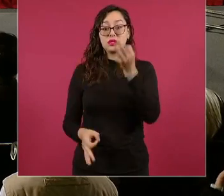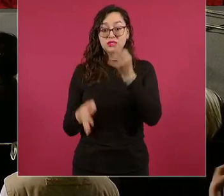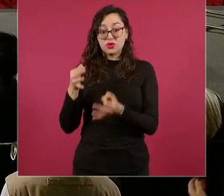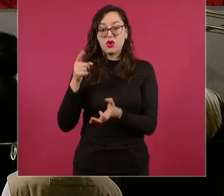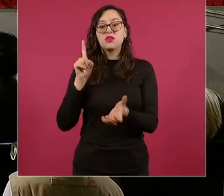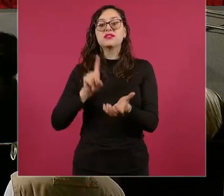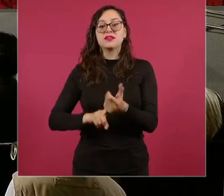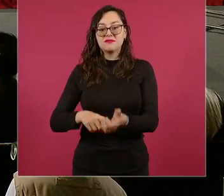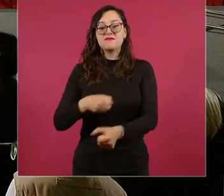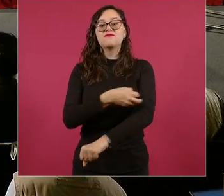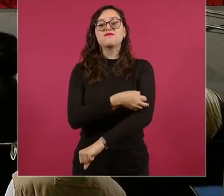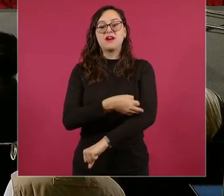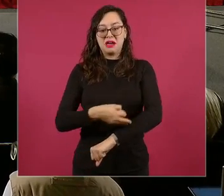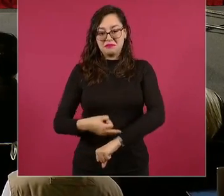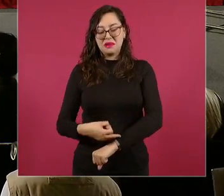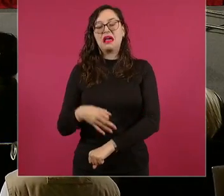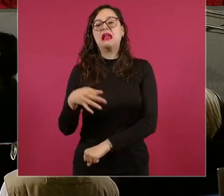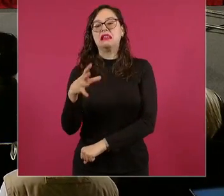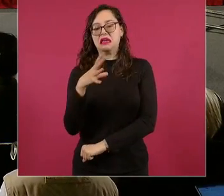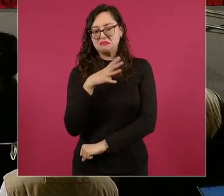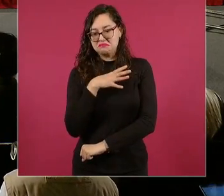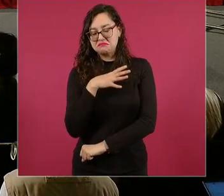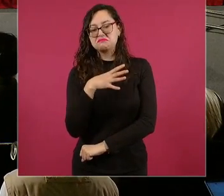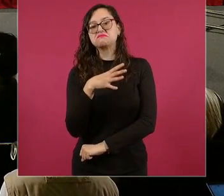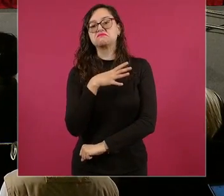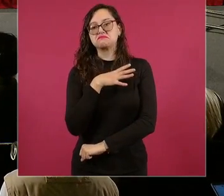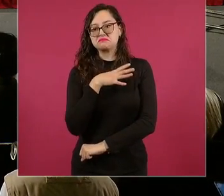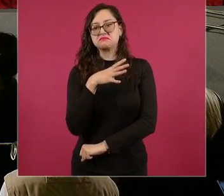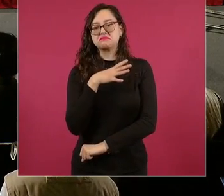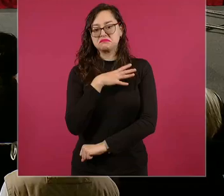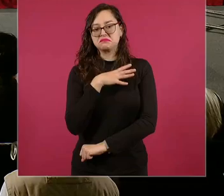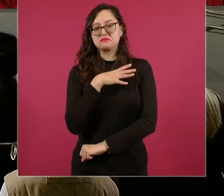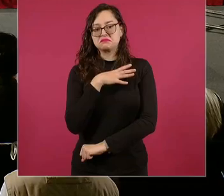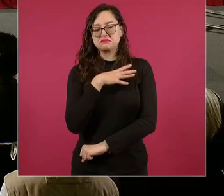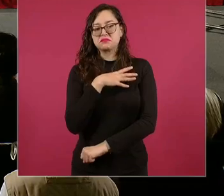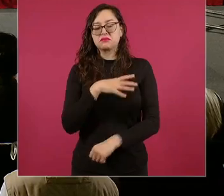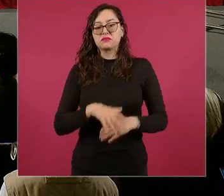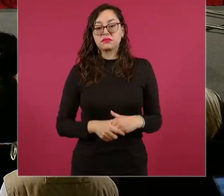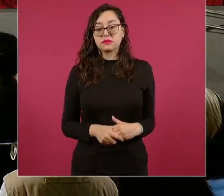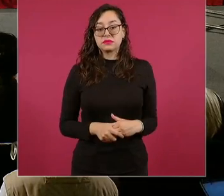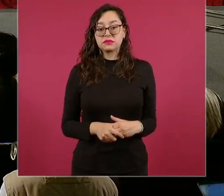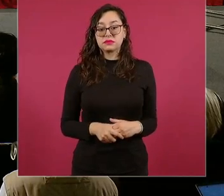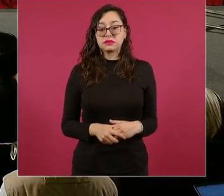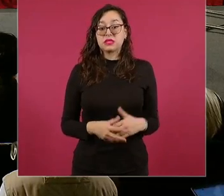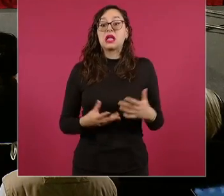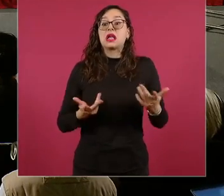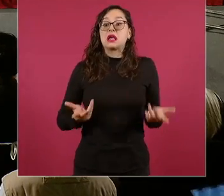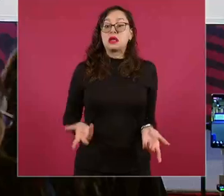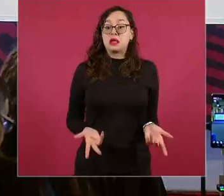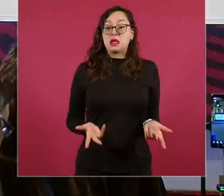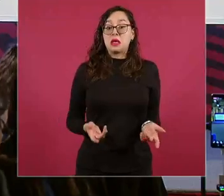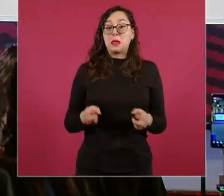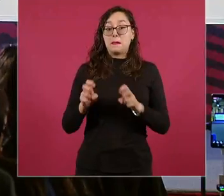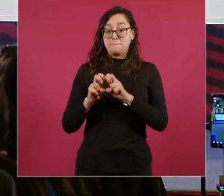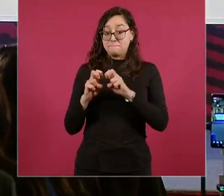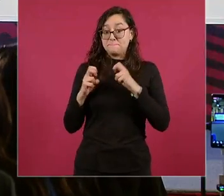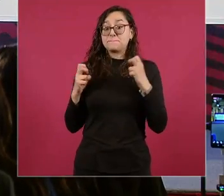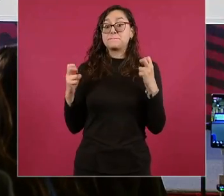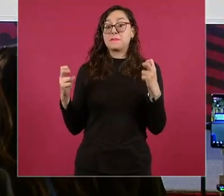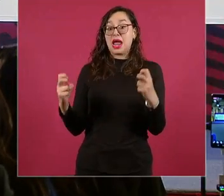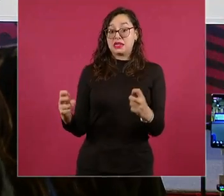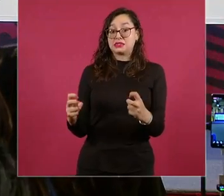familiares en el poder judicial. Los magistrados tienen en promedio